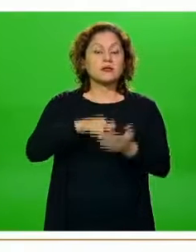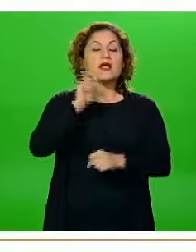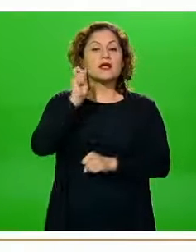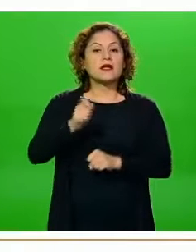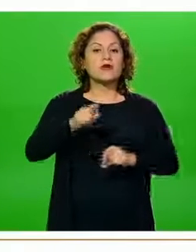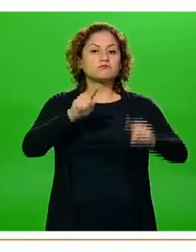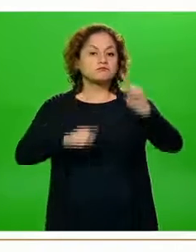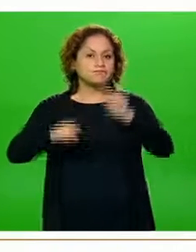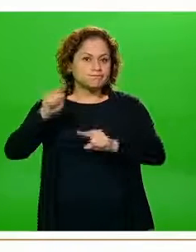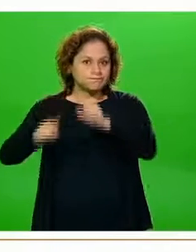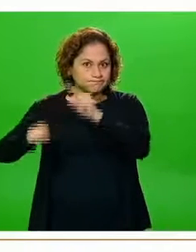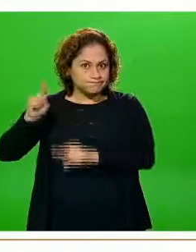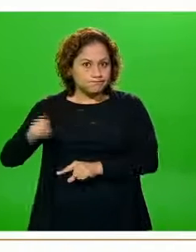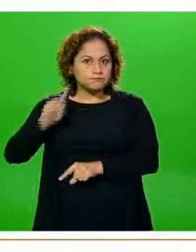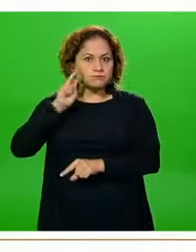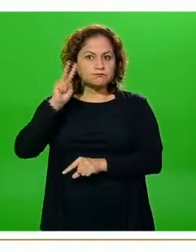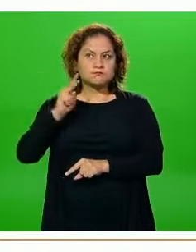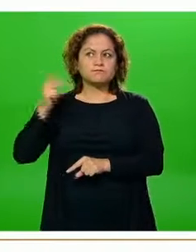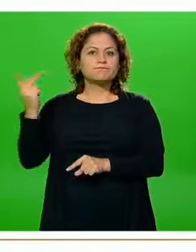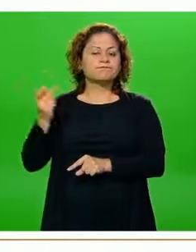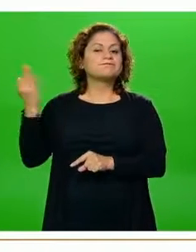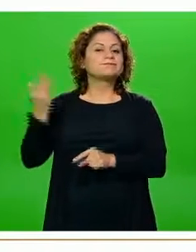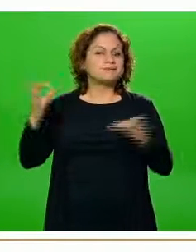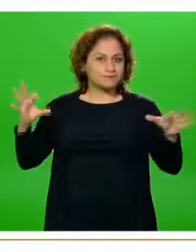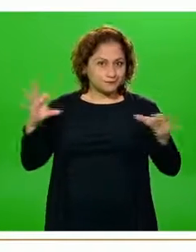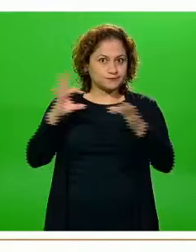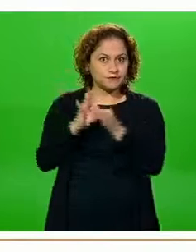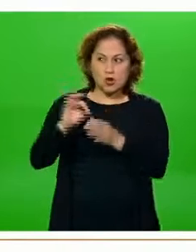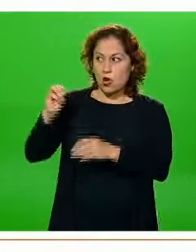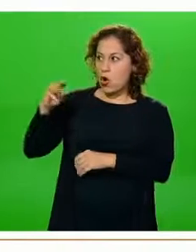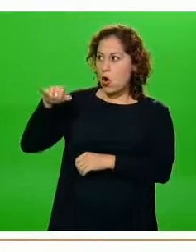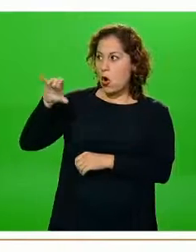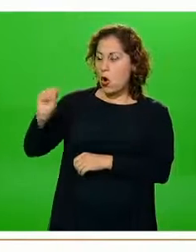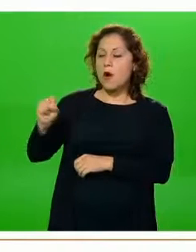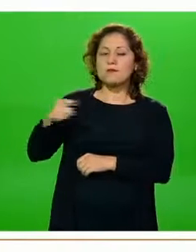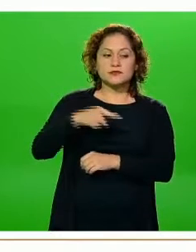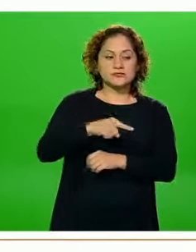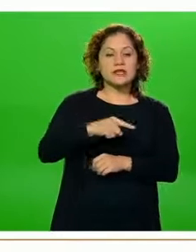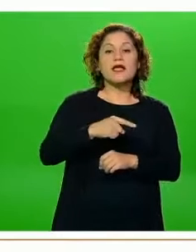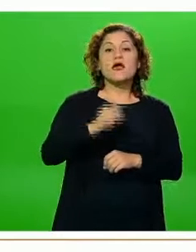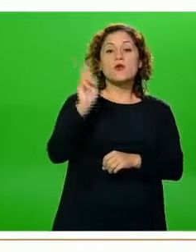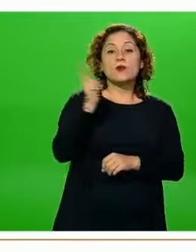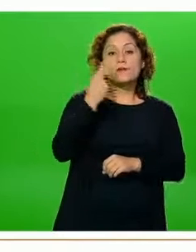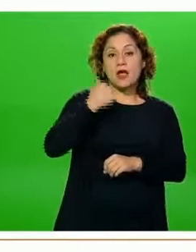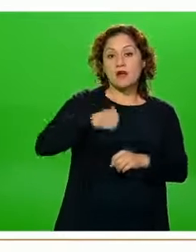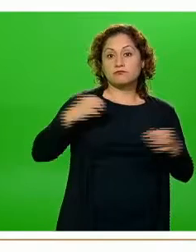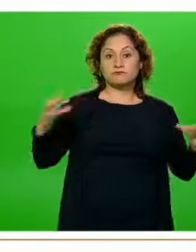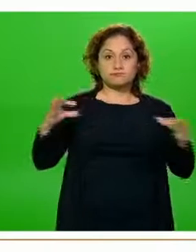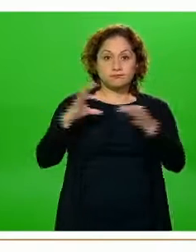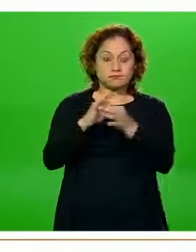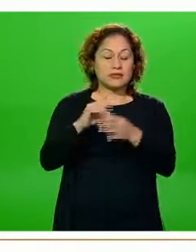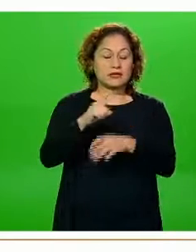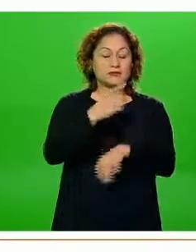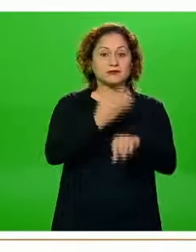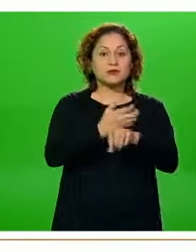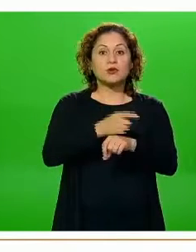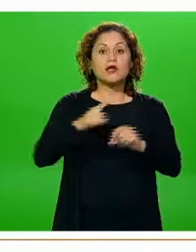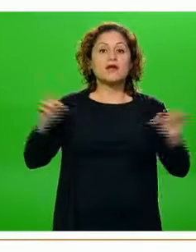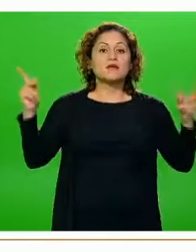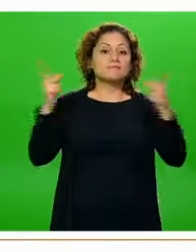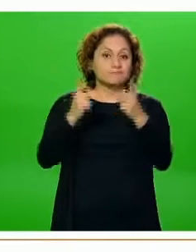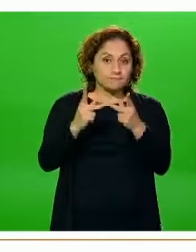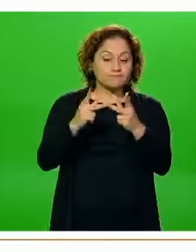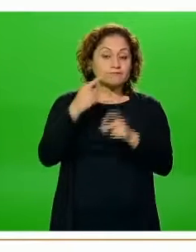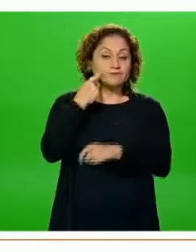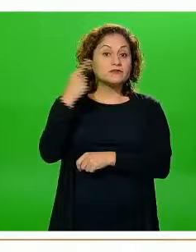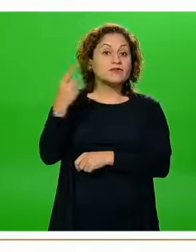que también es coincidente con la información que nos da la Organización Mundial de la Salud. Ustedes vean cómo, sobre todo aquí, hablando de